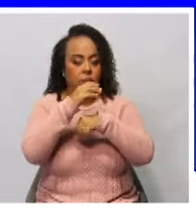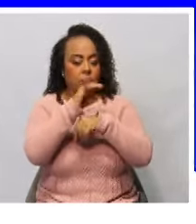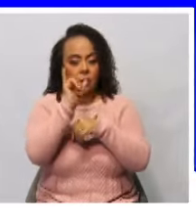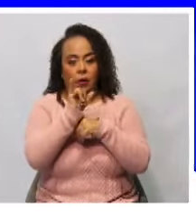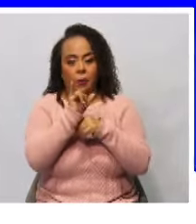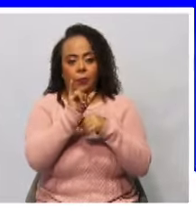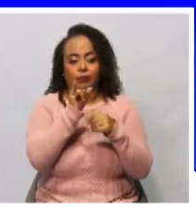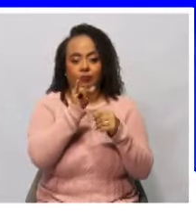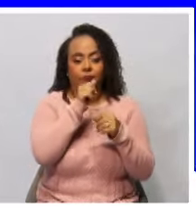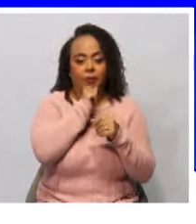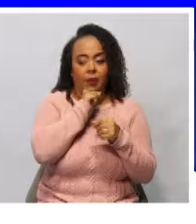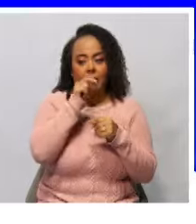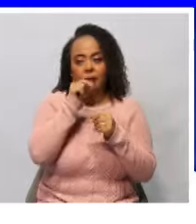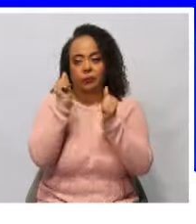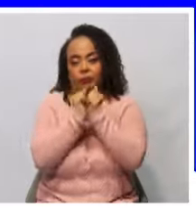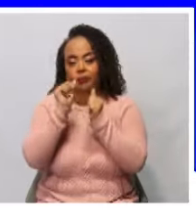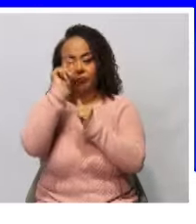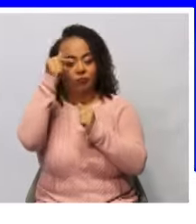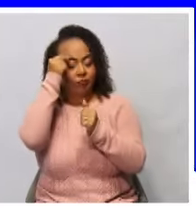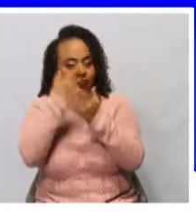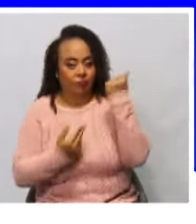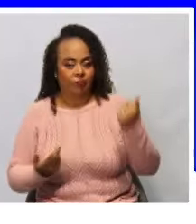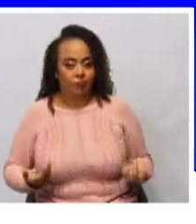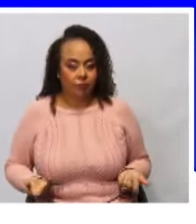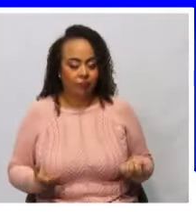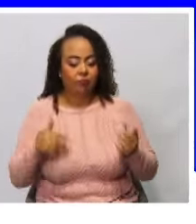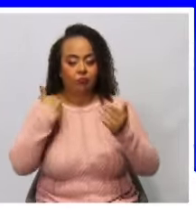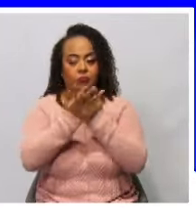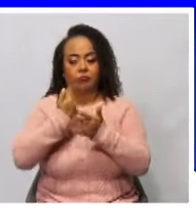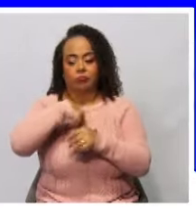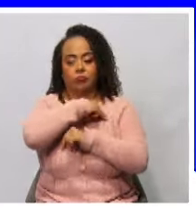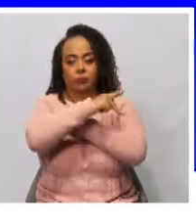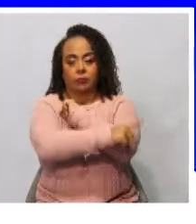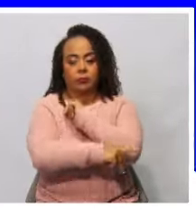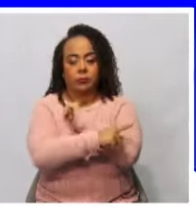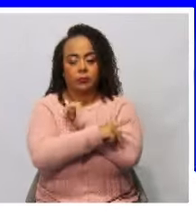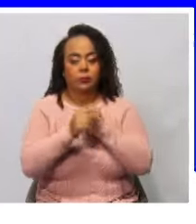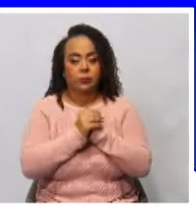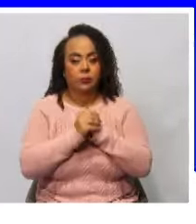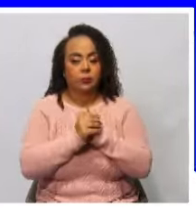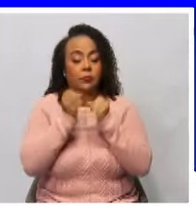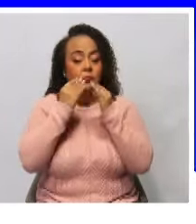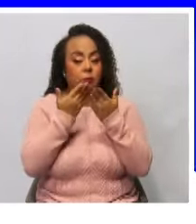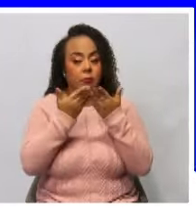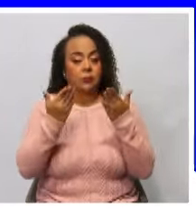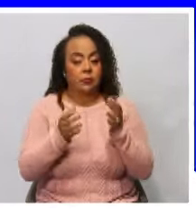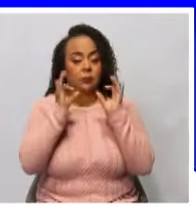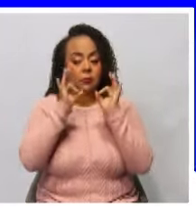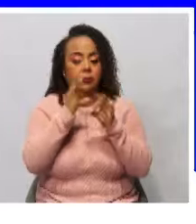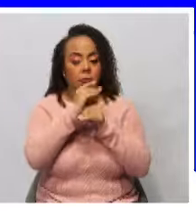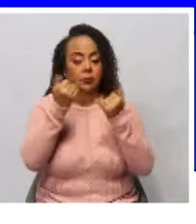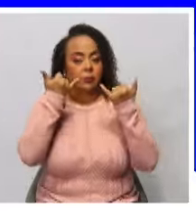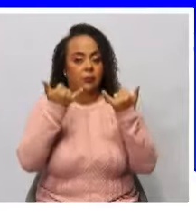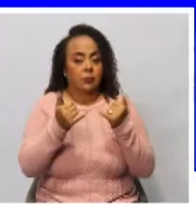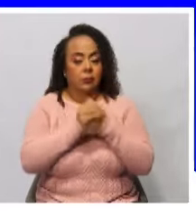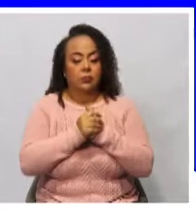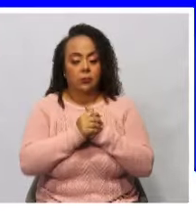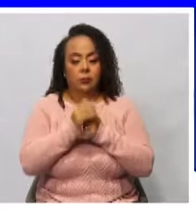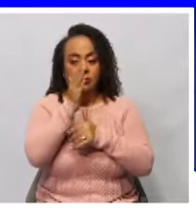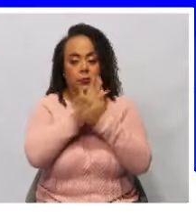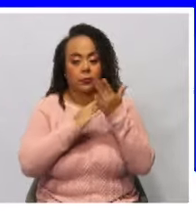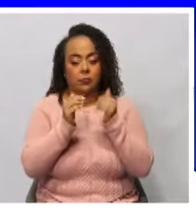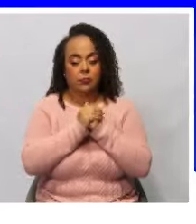también importante, que eso hay que decirlo. O sea, el arribo a nuestras tierras viene de la mano con haber hecho muchas cosas bien y ya una vez llegado a